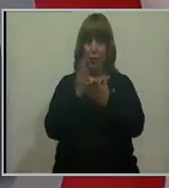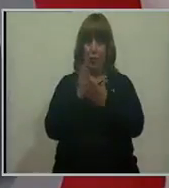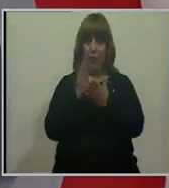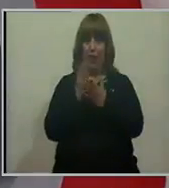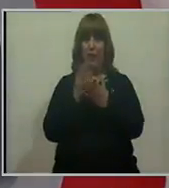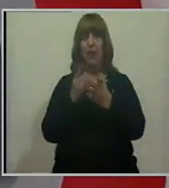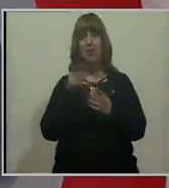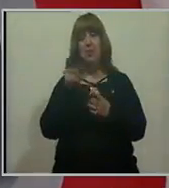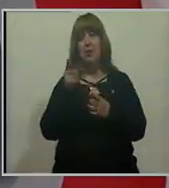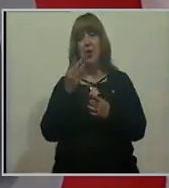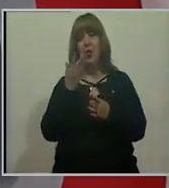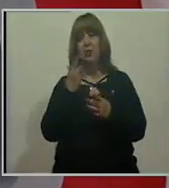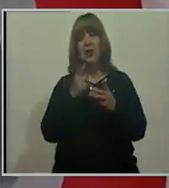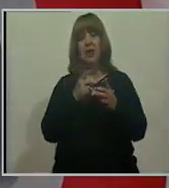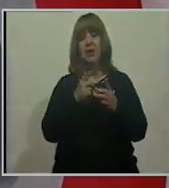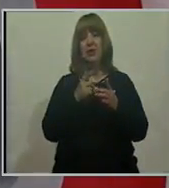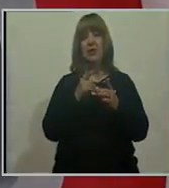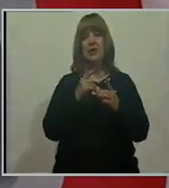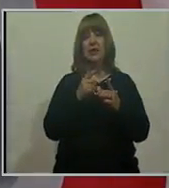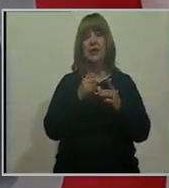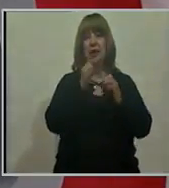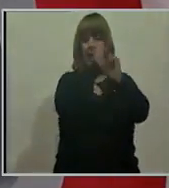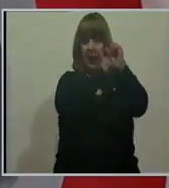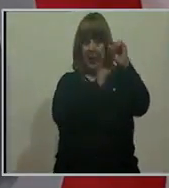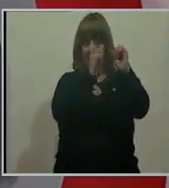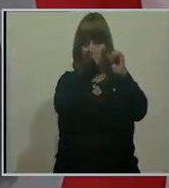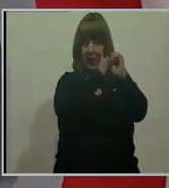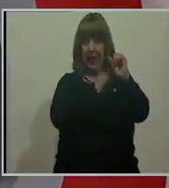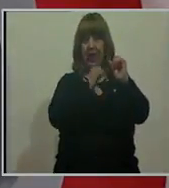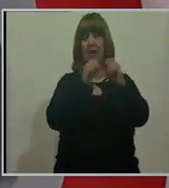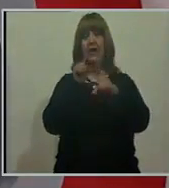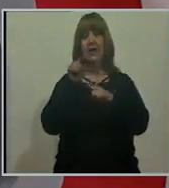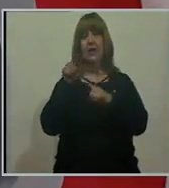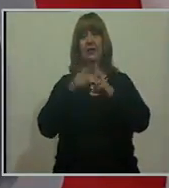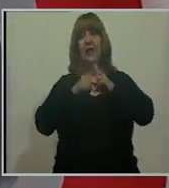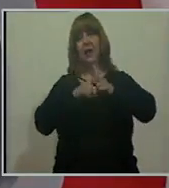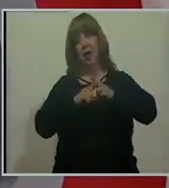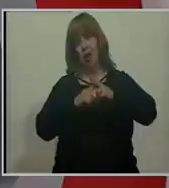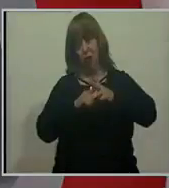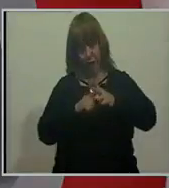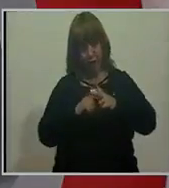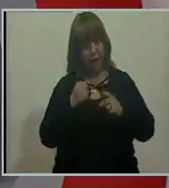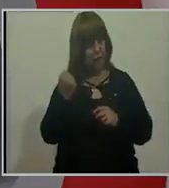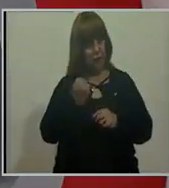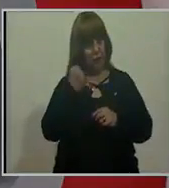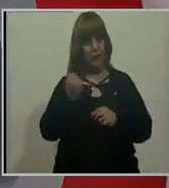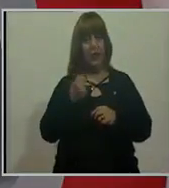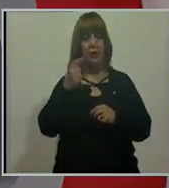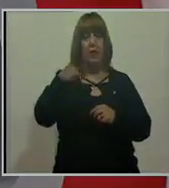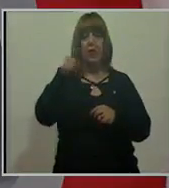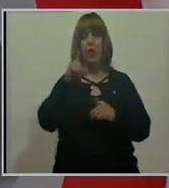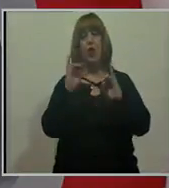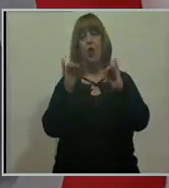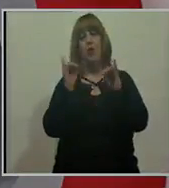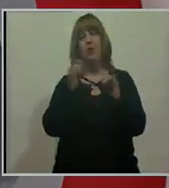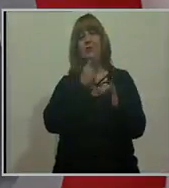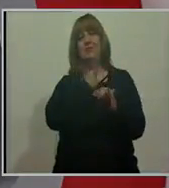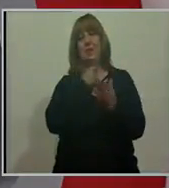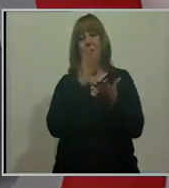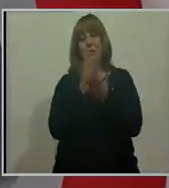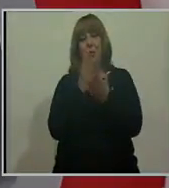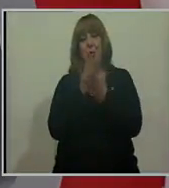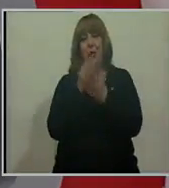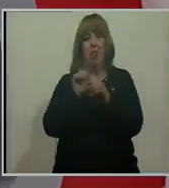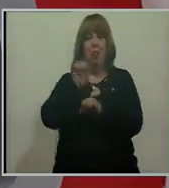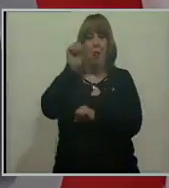buenas. Son las carreras del futuro, son las que se vienen, porque ya todo está relacionado con la tecnología. Así que los chicos que quieran estudiar algo que sea rentable, uh-huh, y que